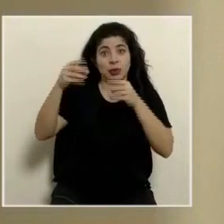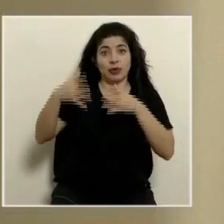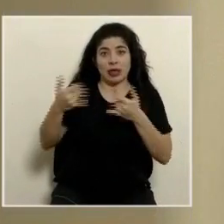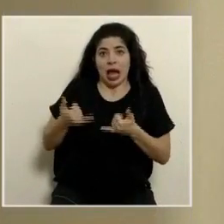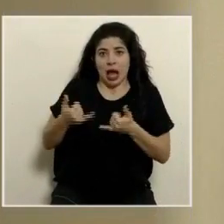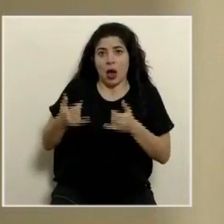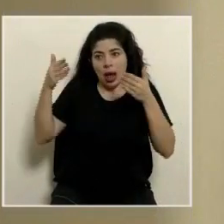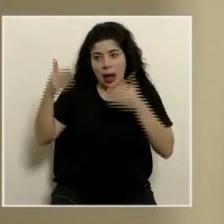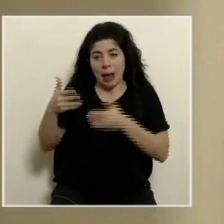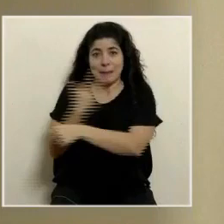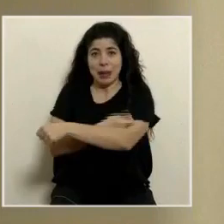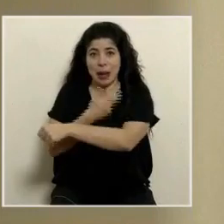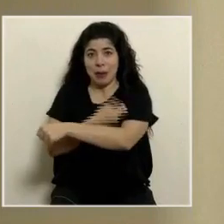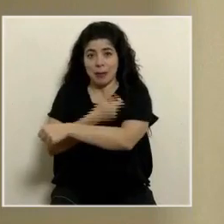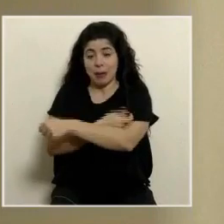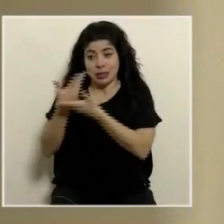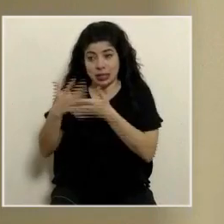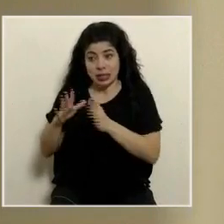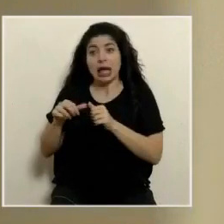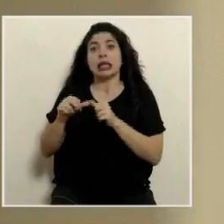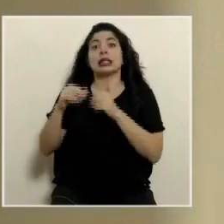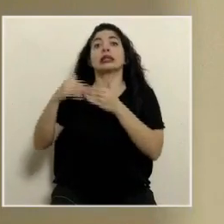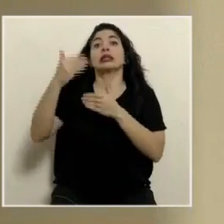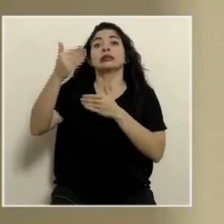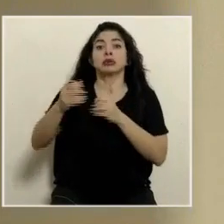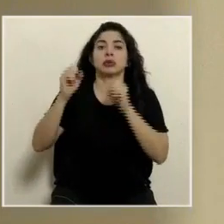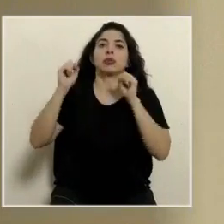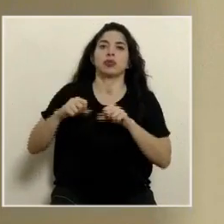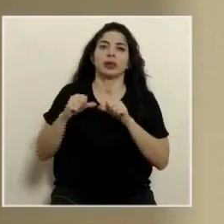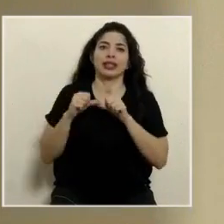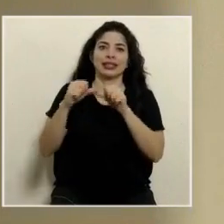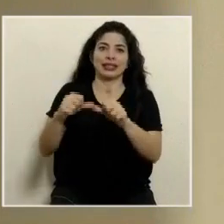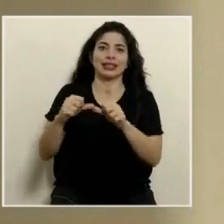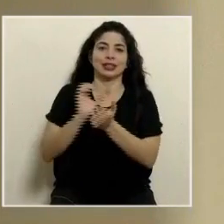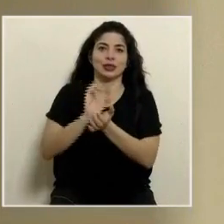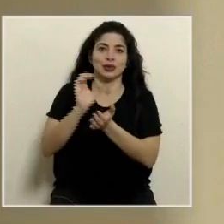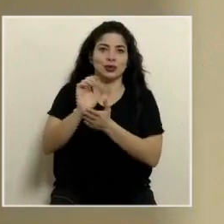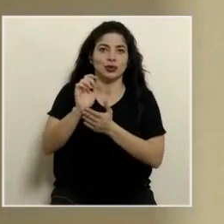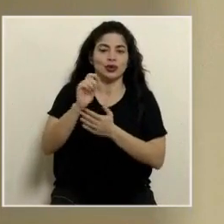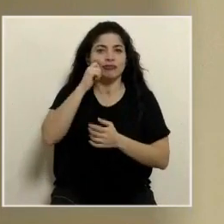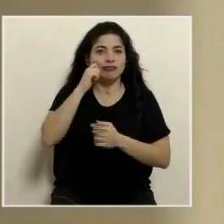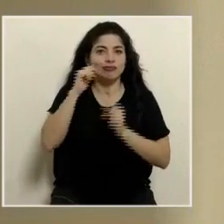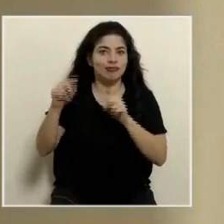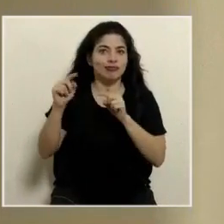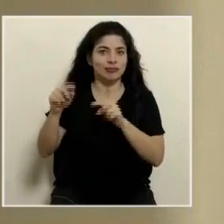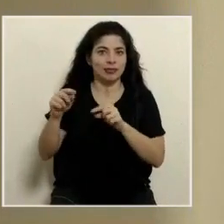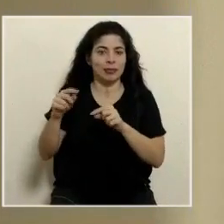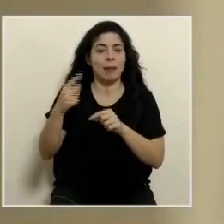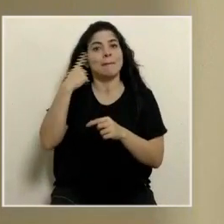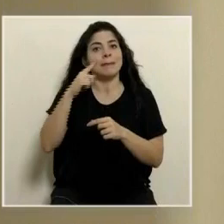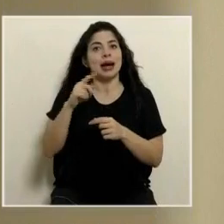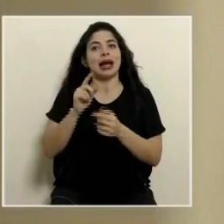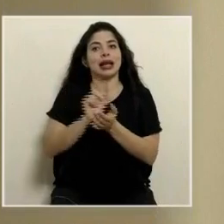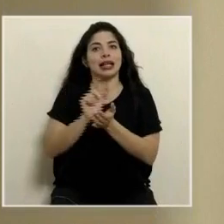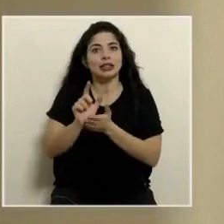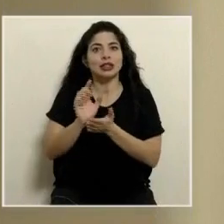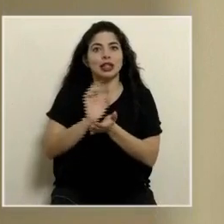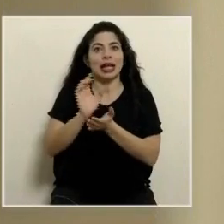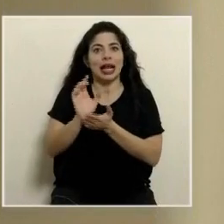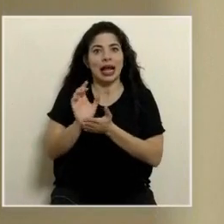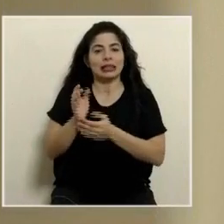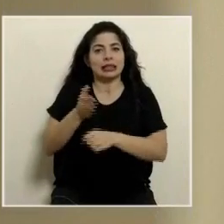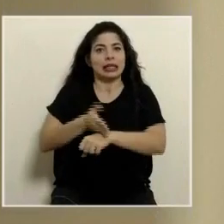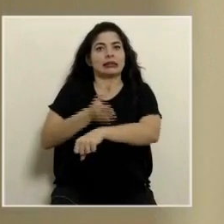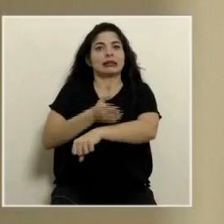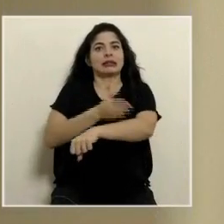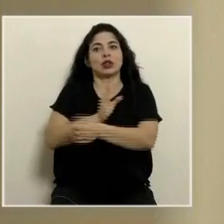de garantizar la continuidad presencial del curso lectivo, recuperando clases y